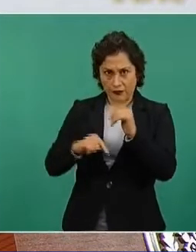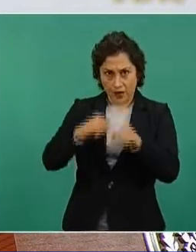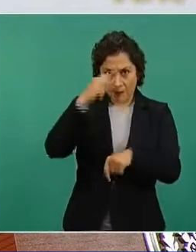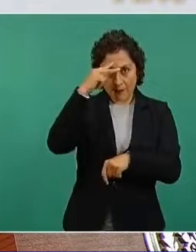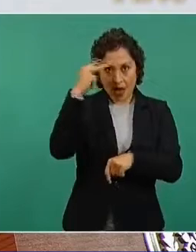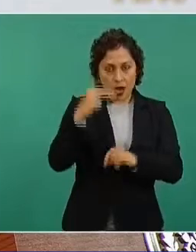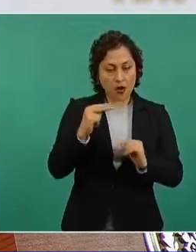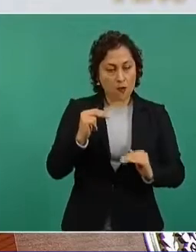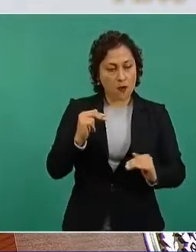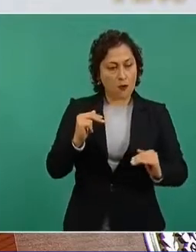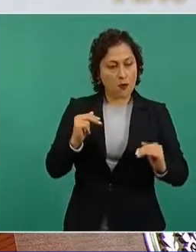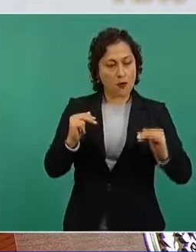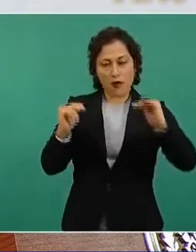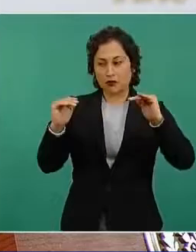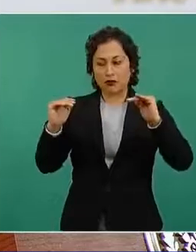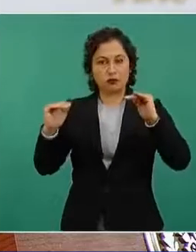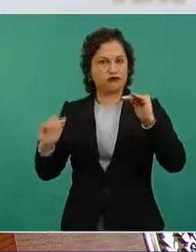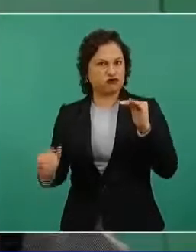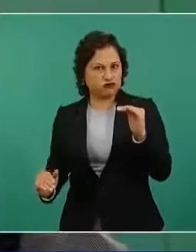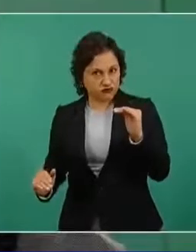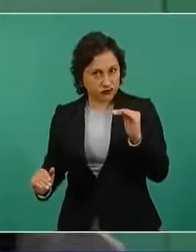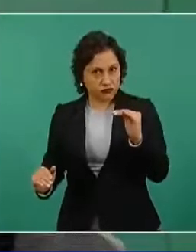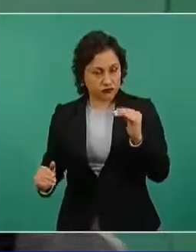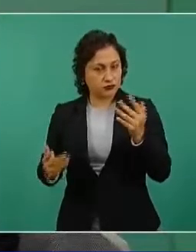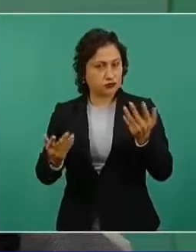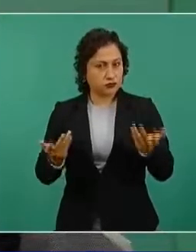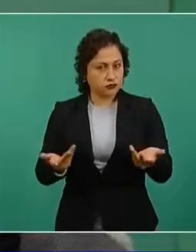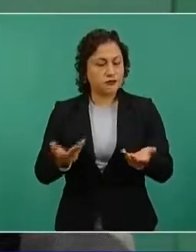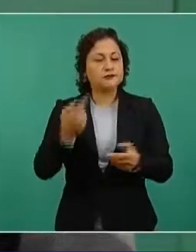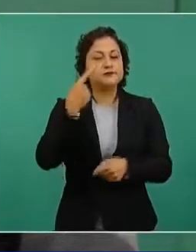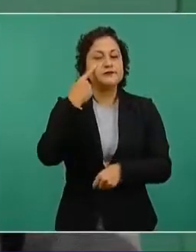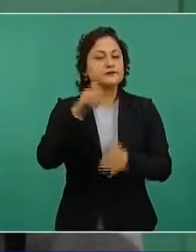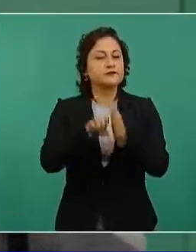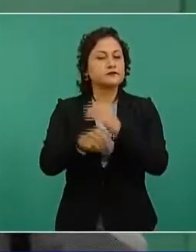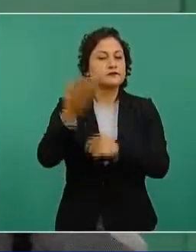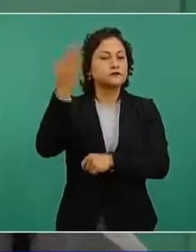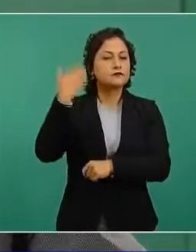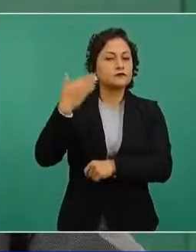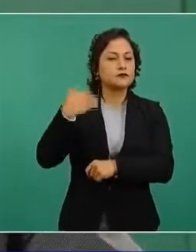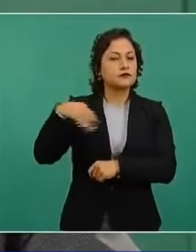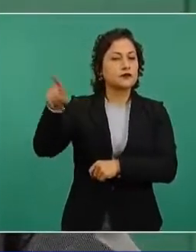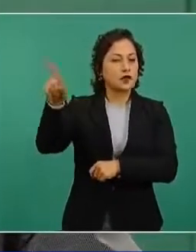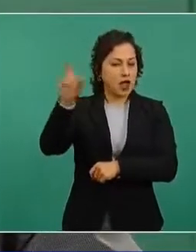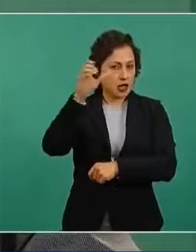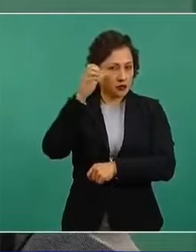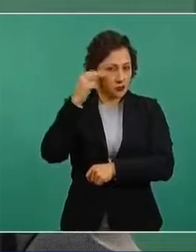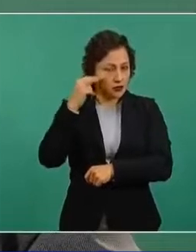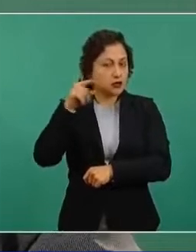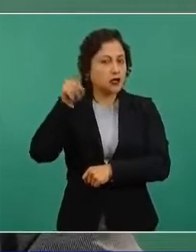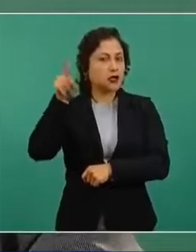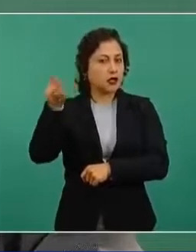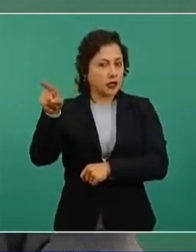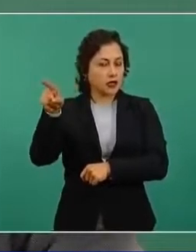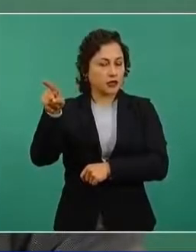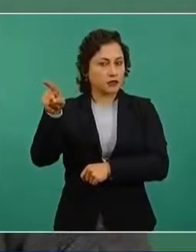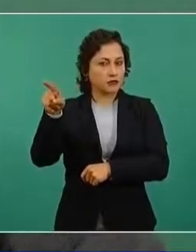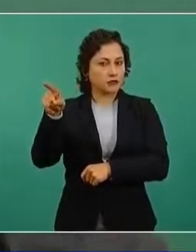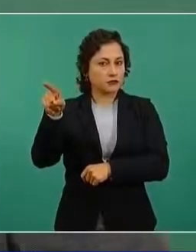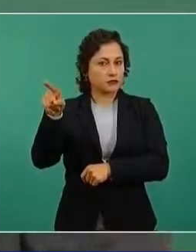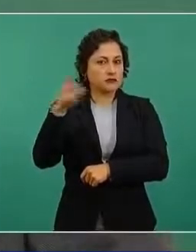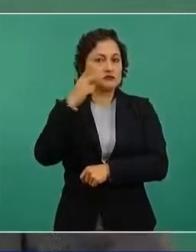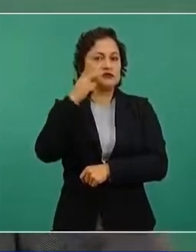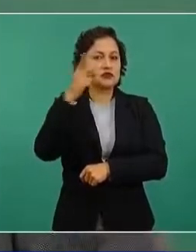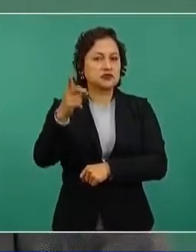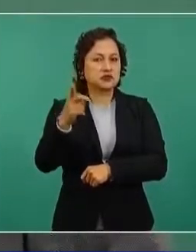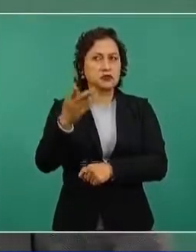Cuando empezó el auge en China, se hablaba de que tenían ellos como ventaja comparativa